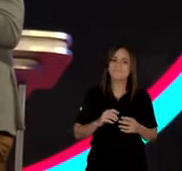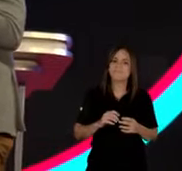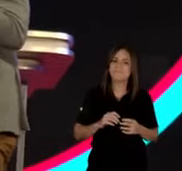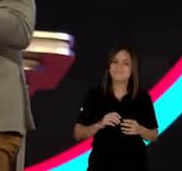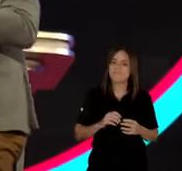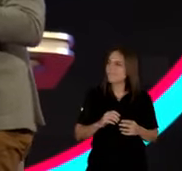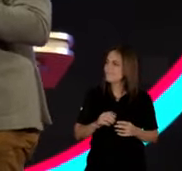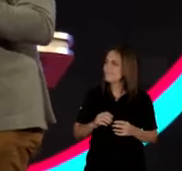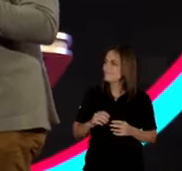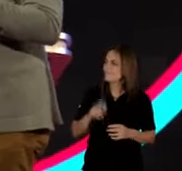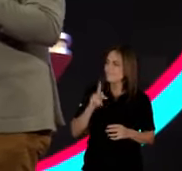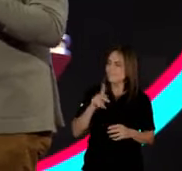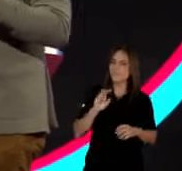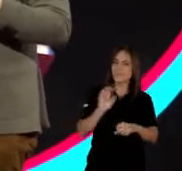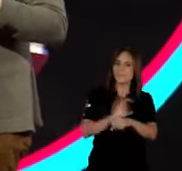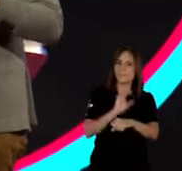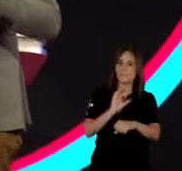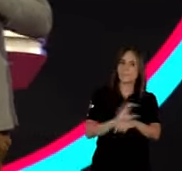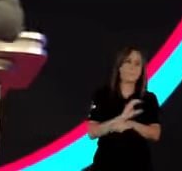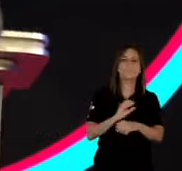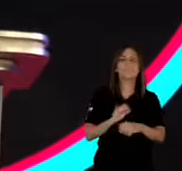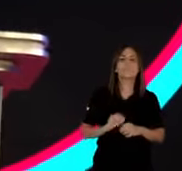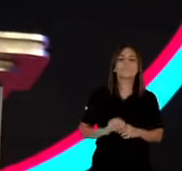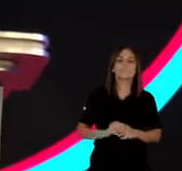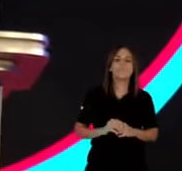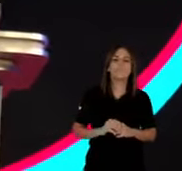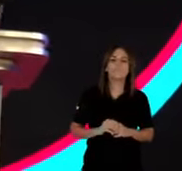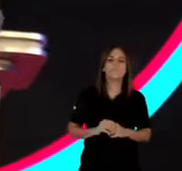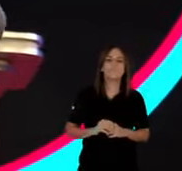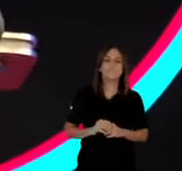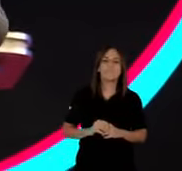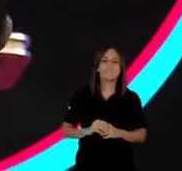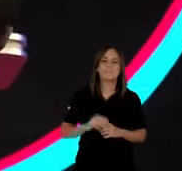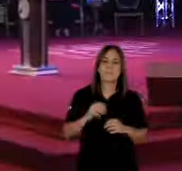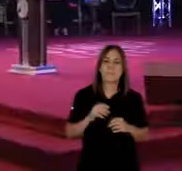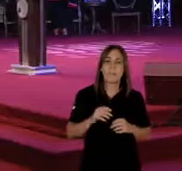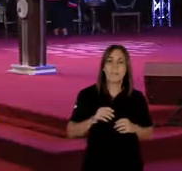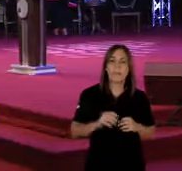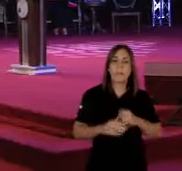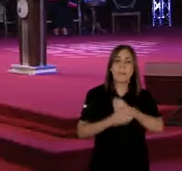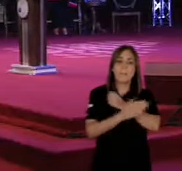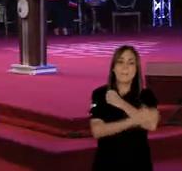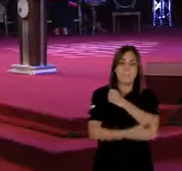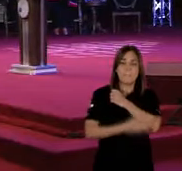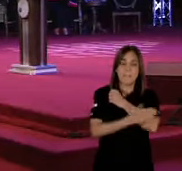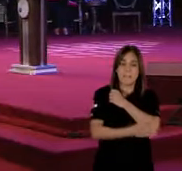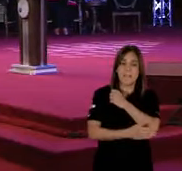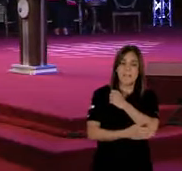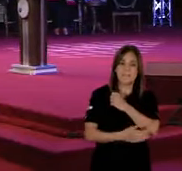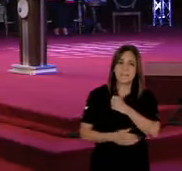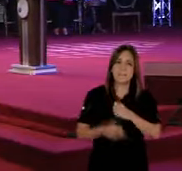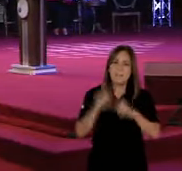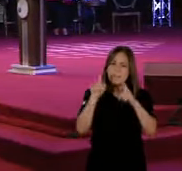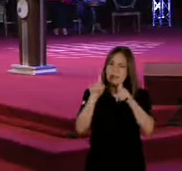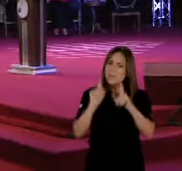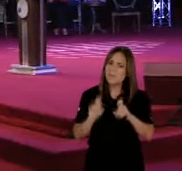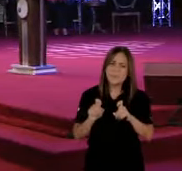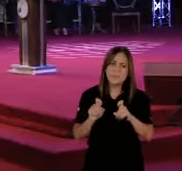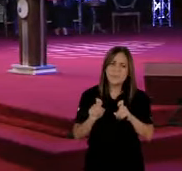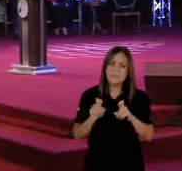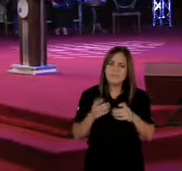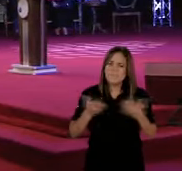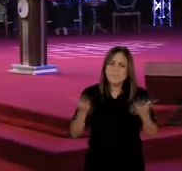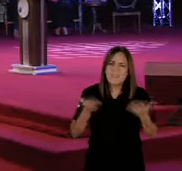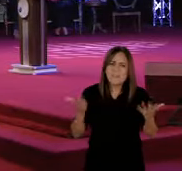la comunicación para las naciones, los países, preguntando, apóstol, ¿qué pasó? Pero ya estamos en Panamá y los diferentes